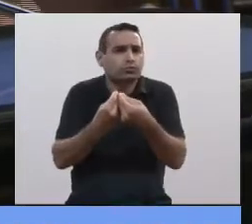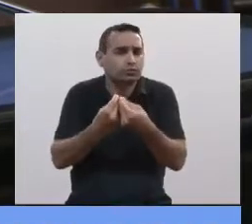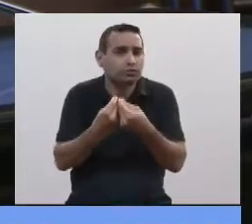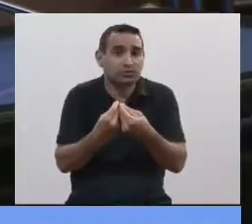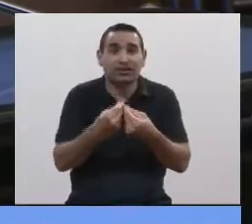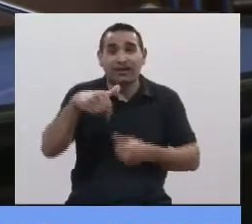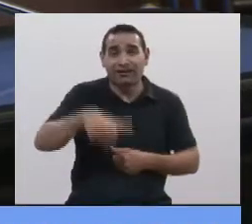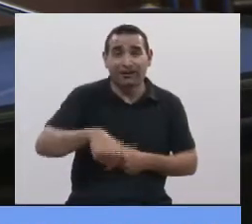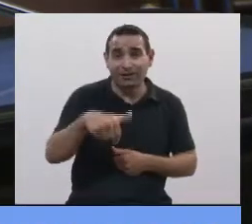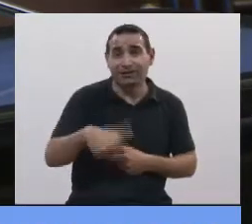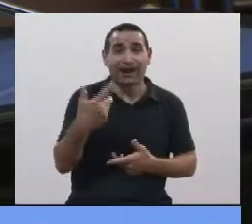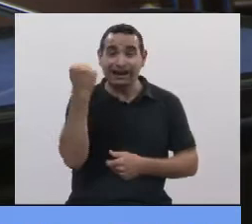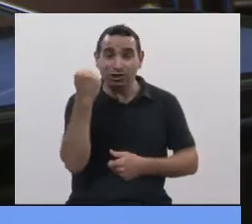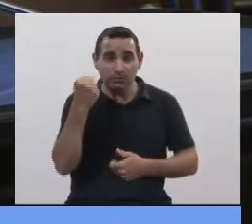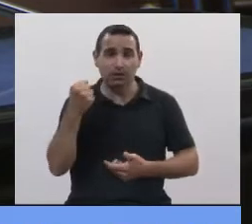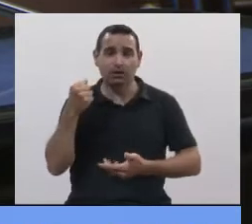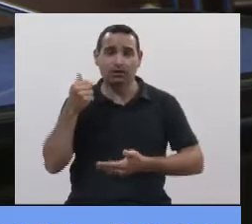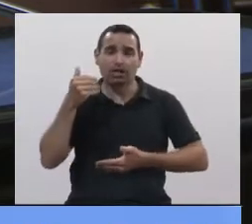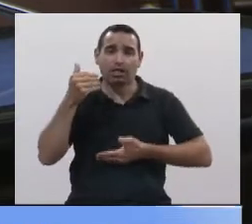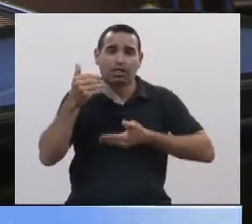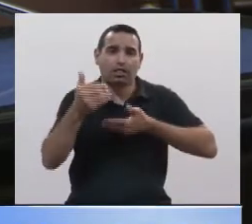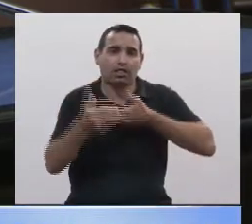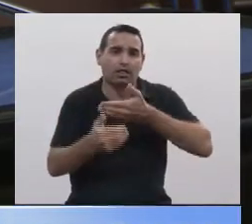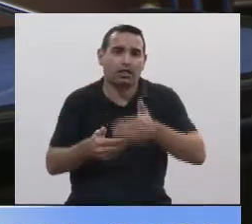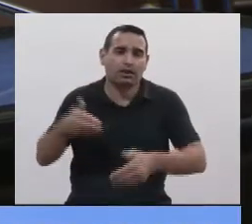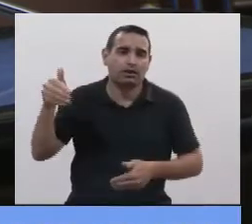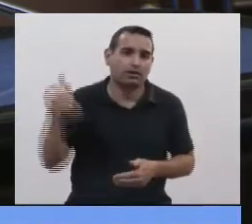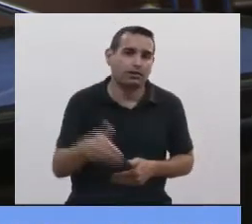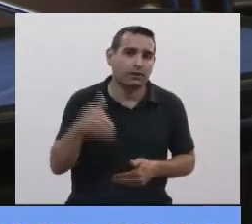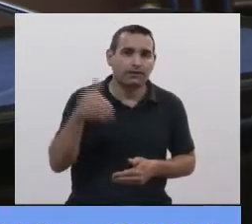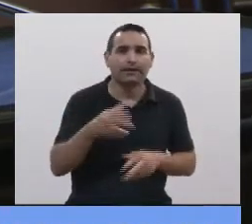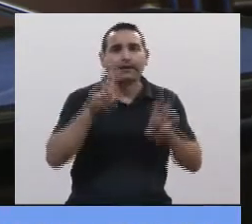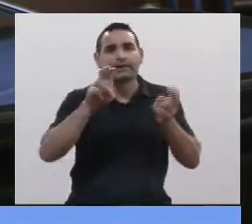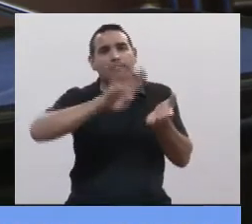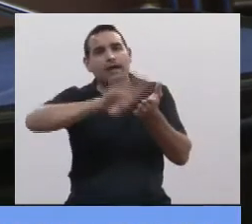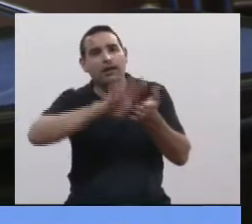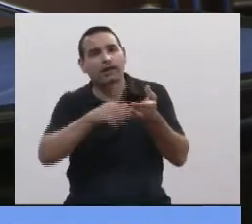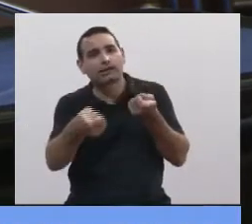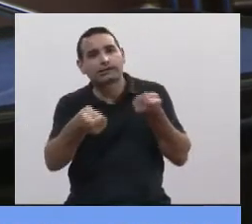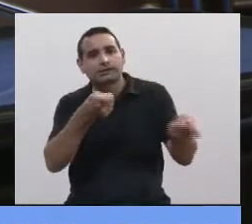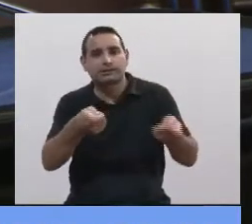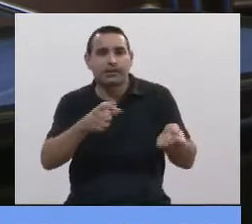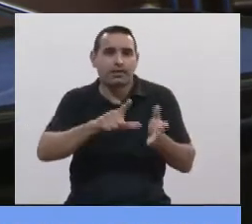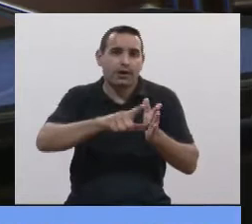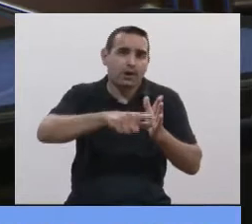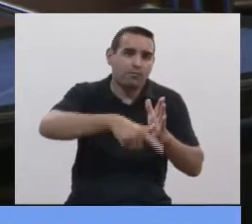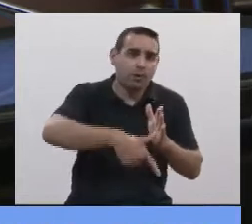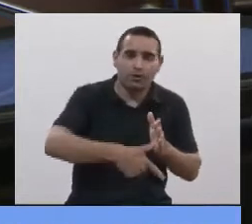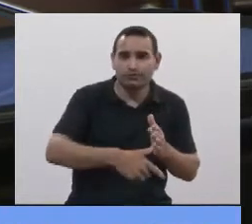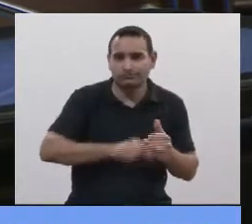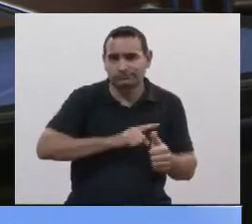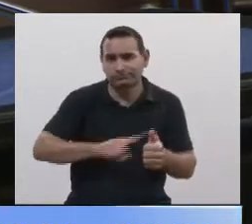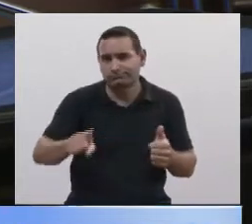la demora en reactivar la economía, la demora en alcanzar un acuerdo con la deuda, la emisión descontrolada. Son